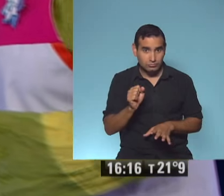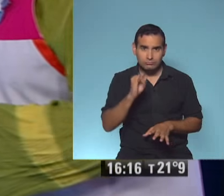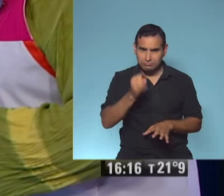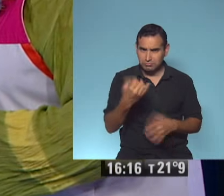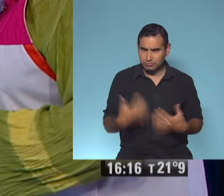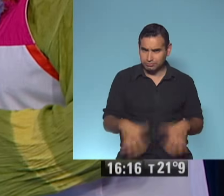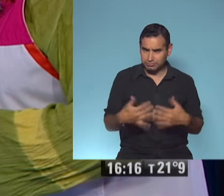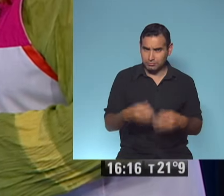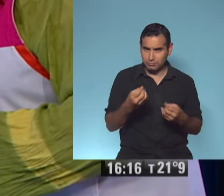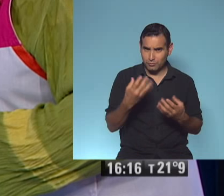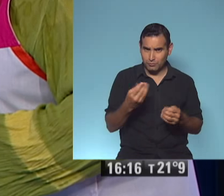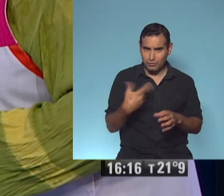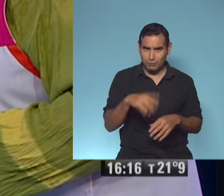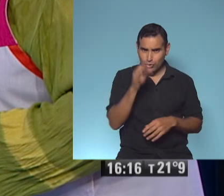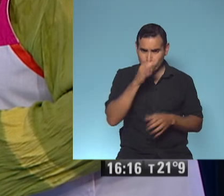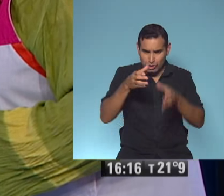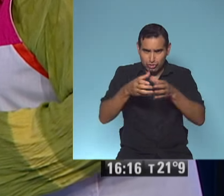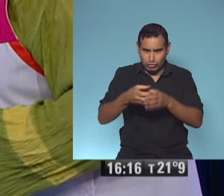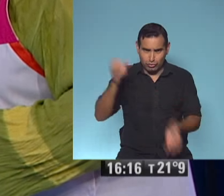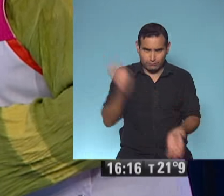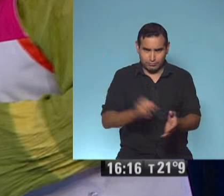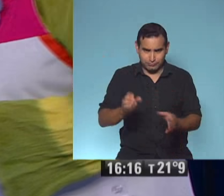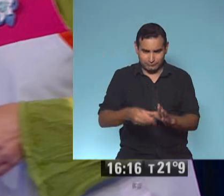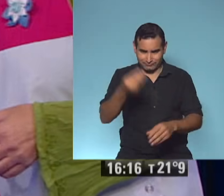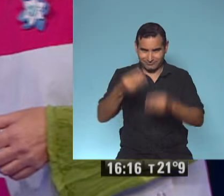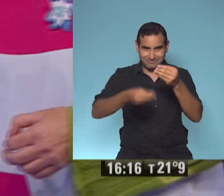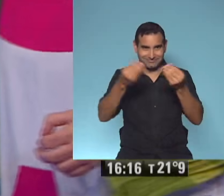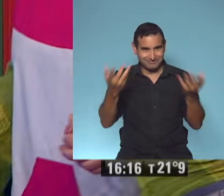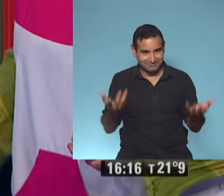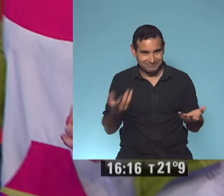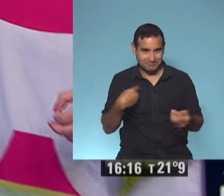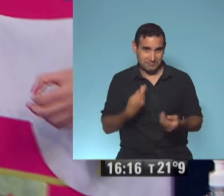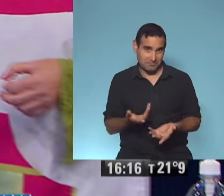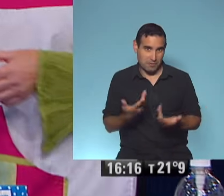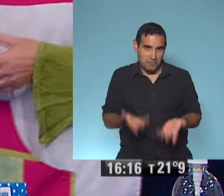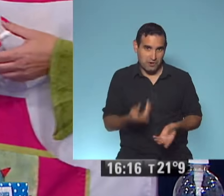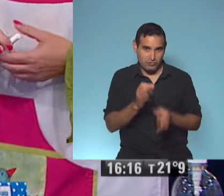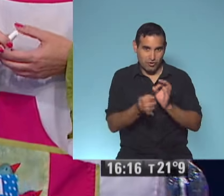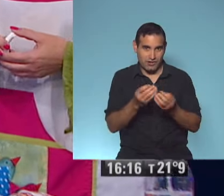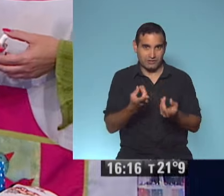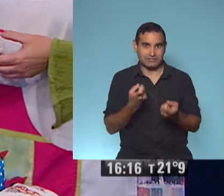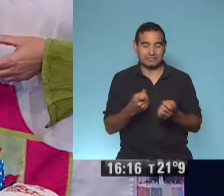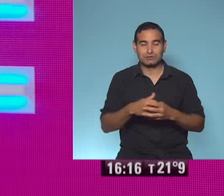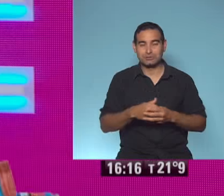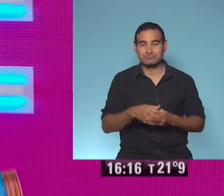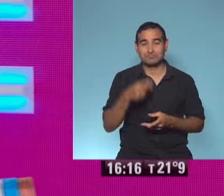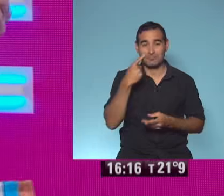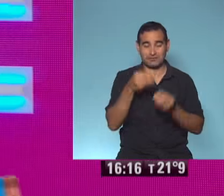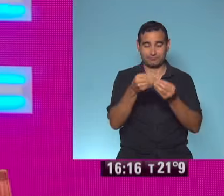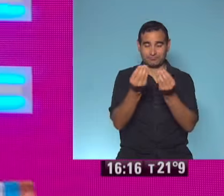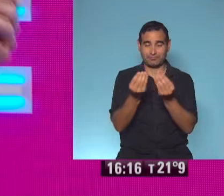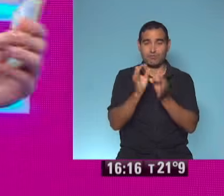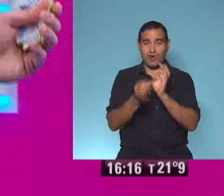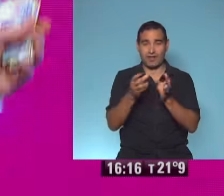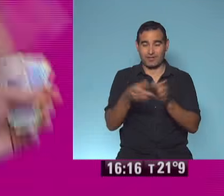wow. Rompió el chanchito, Roberto, el día de la fecha. Me trajo todo el cambio, me viene bárbaro, la verdad. Así que acá están todos mis billetes y